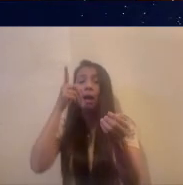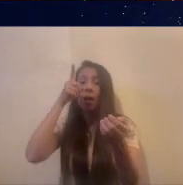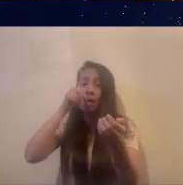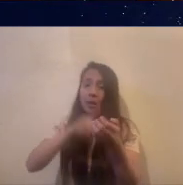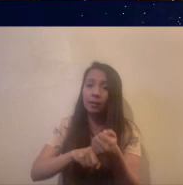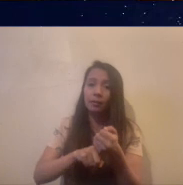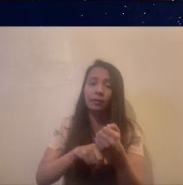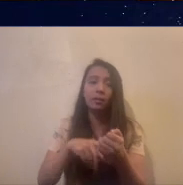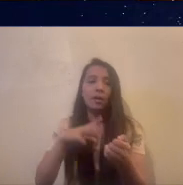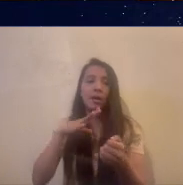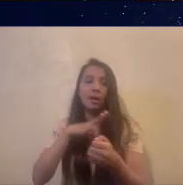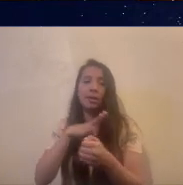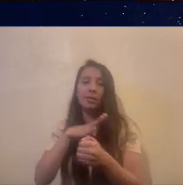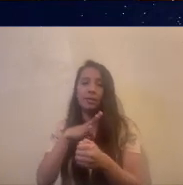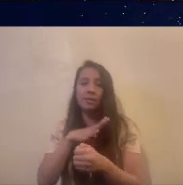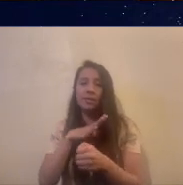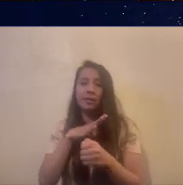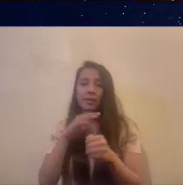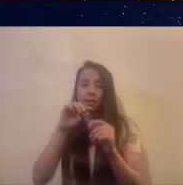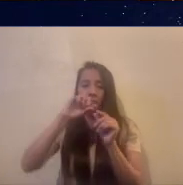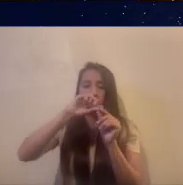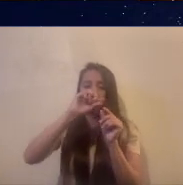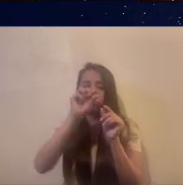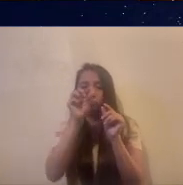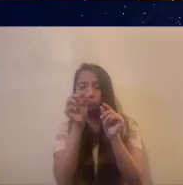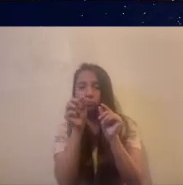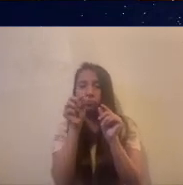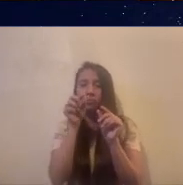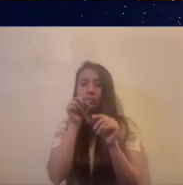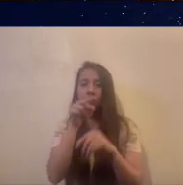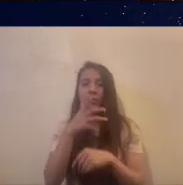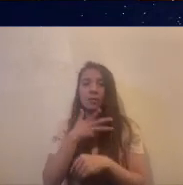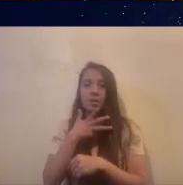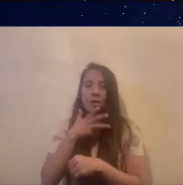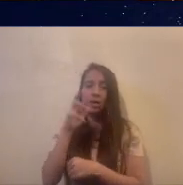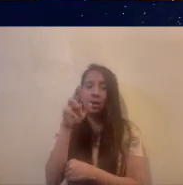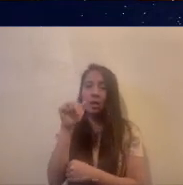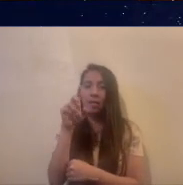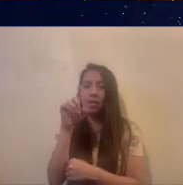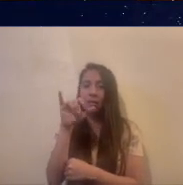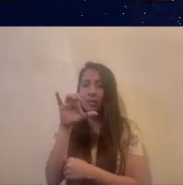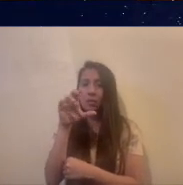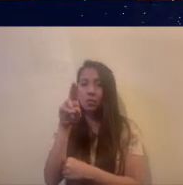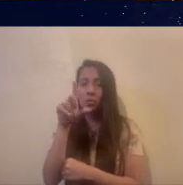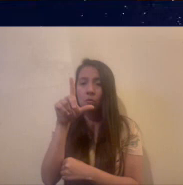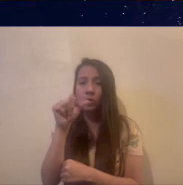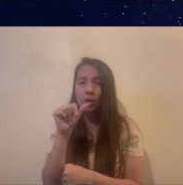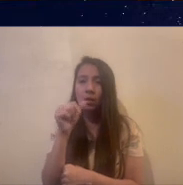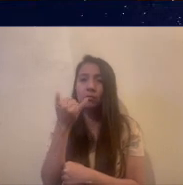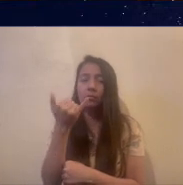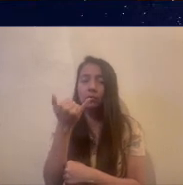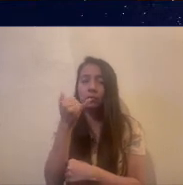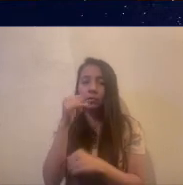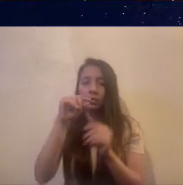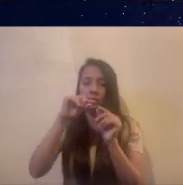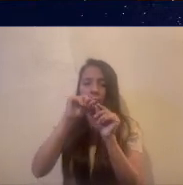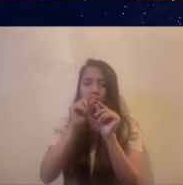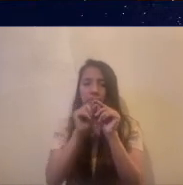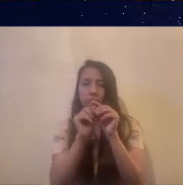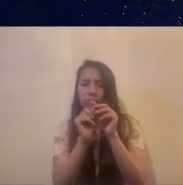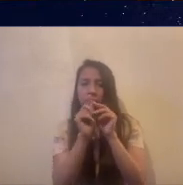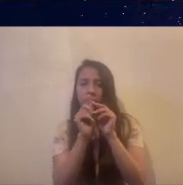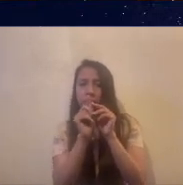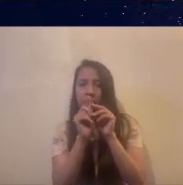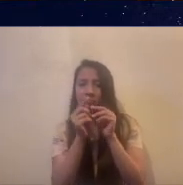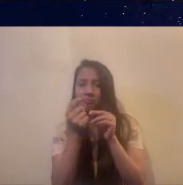adentro podemos ver que hay un embrión curvo que tiene una radícula y un epicótile, que es un